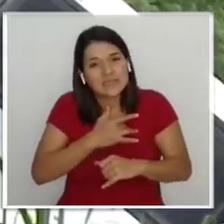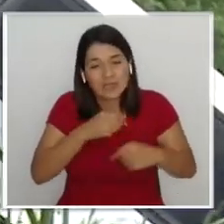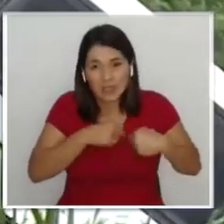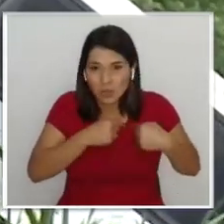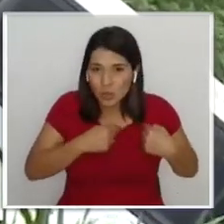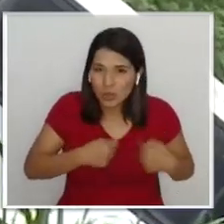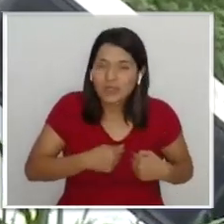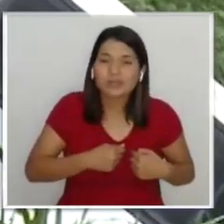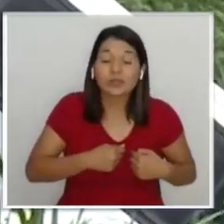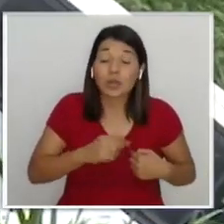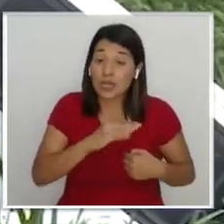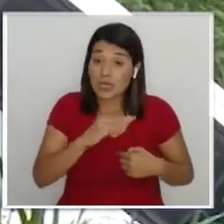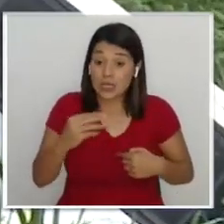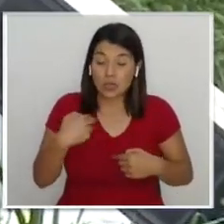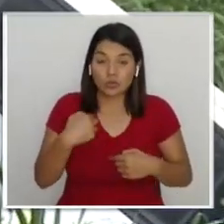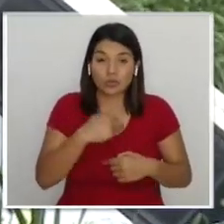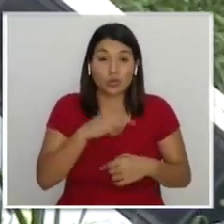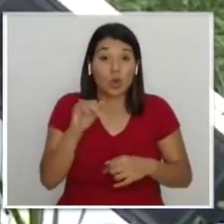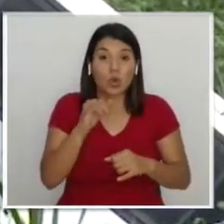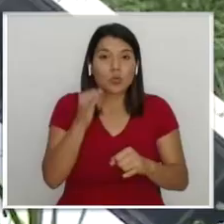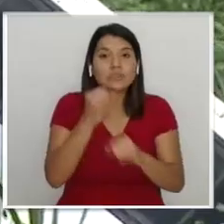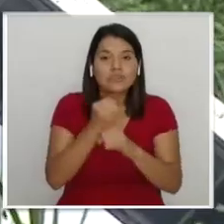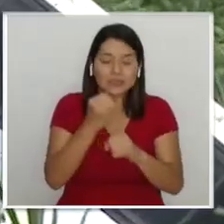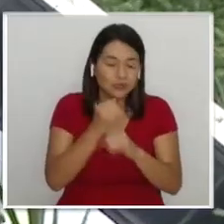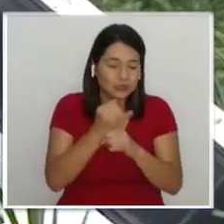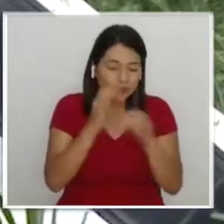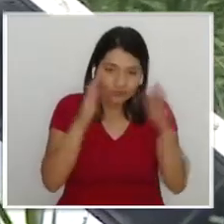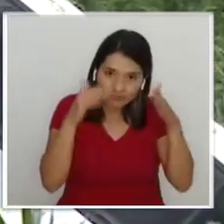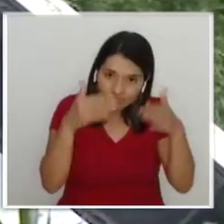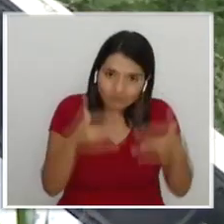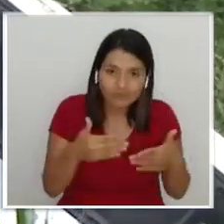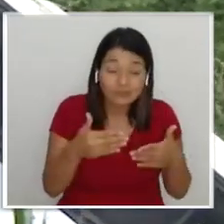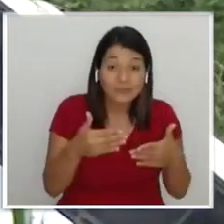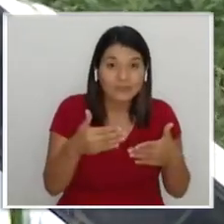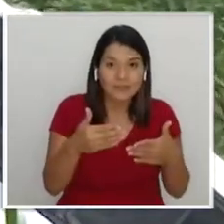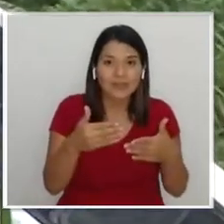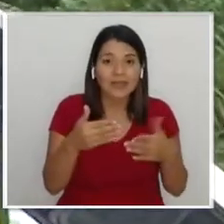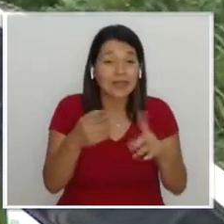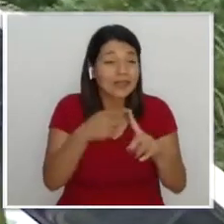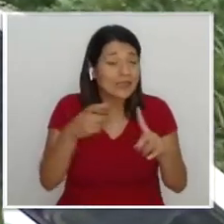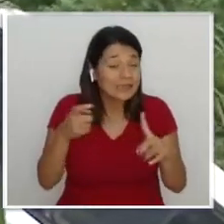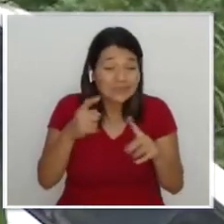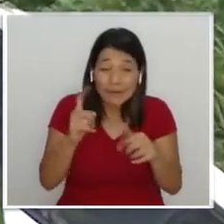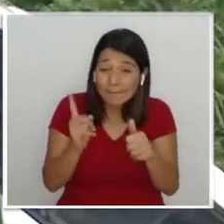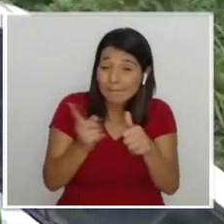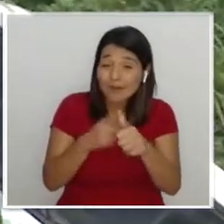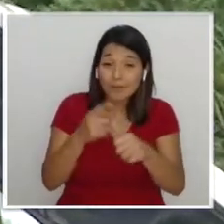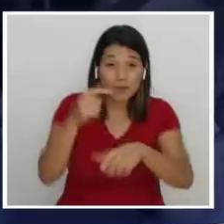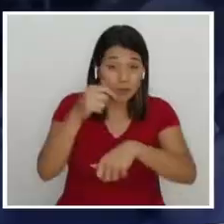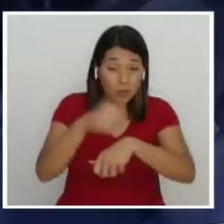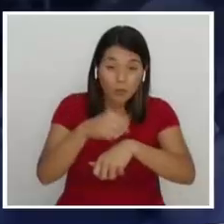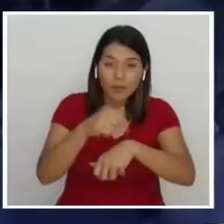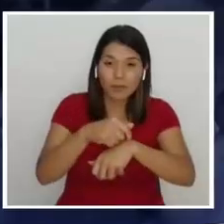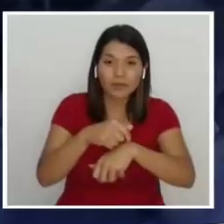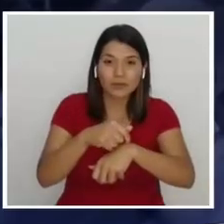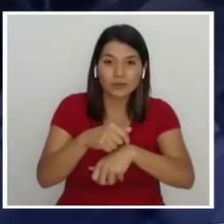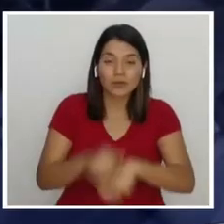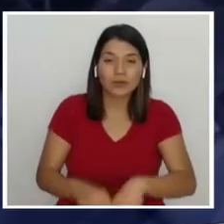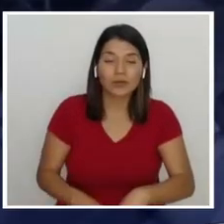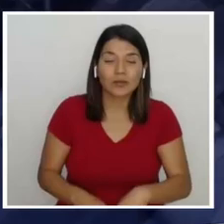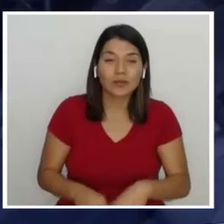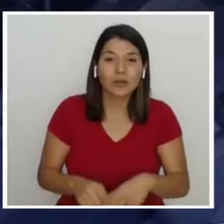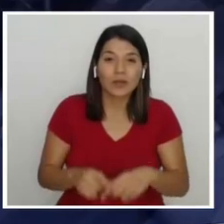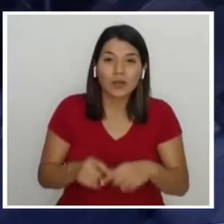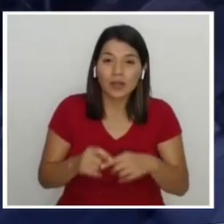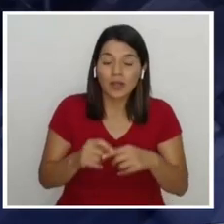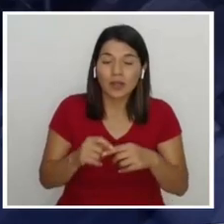institución nos abocamos a eso. Inclusive desde el momento cero que sucedió el incidente, otras plataformas